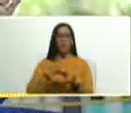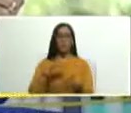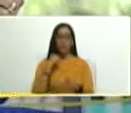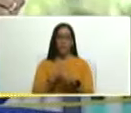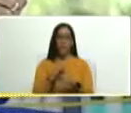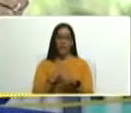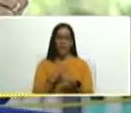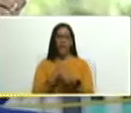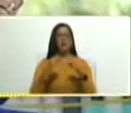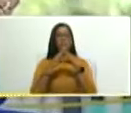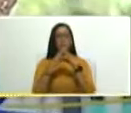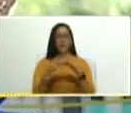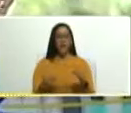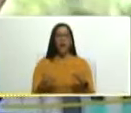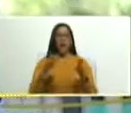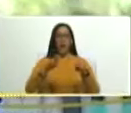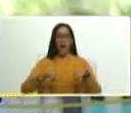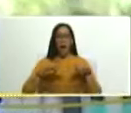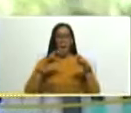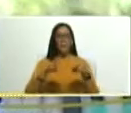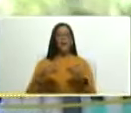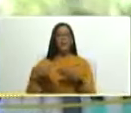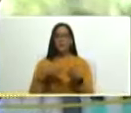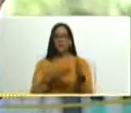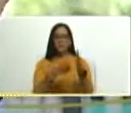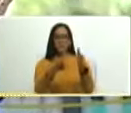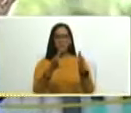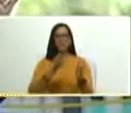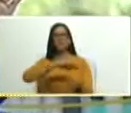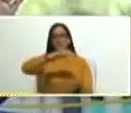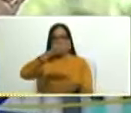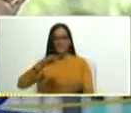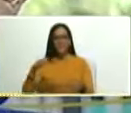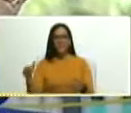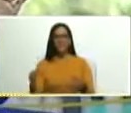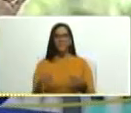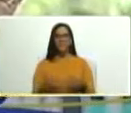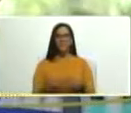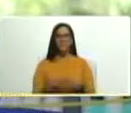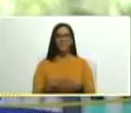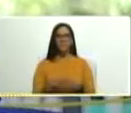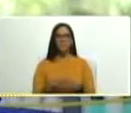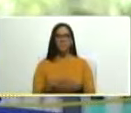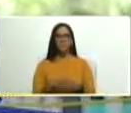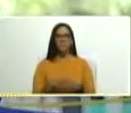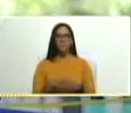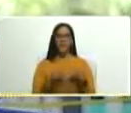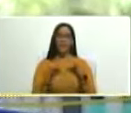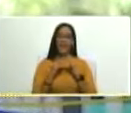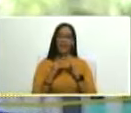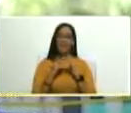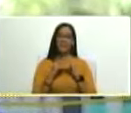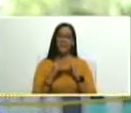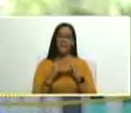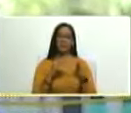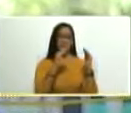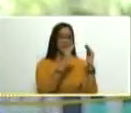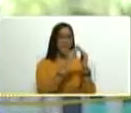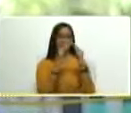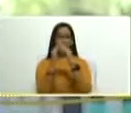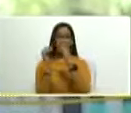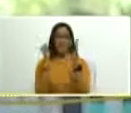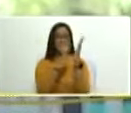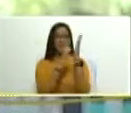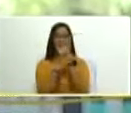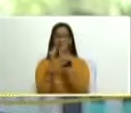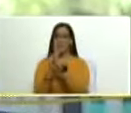trabajo, en todos los campos, ríos, mares, en la casa, hogar por hogar, volante